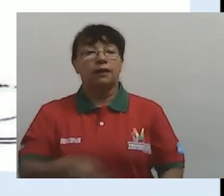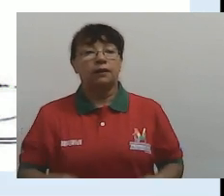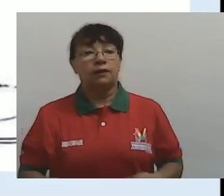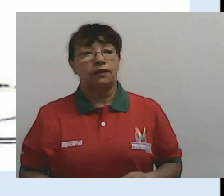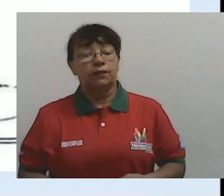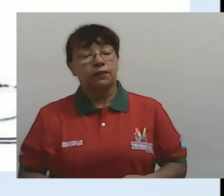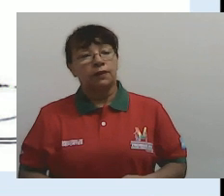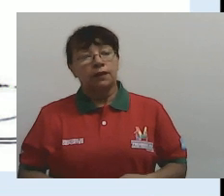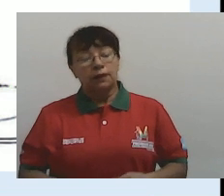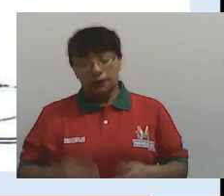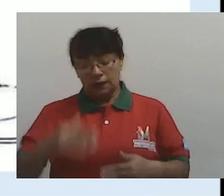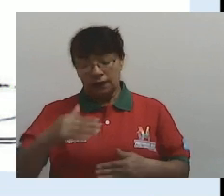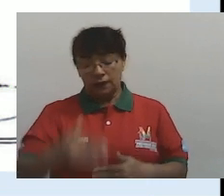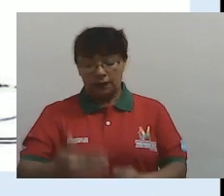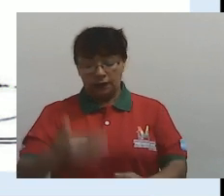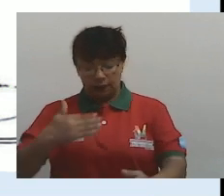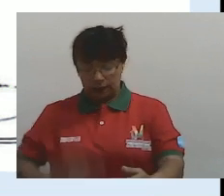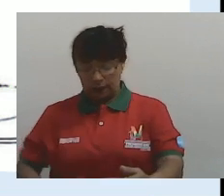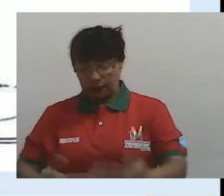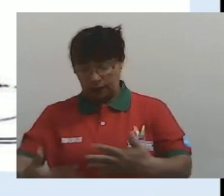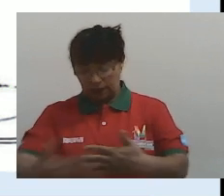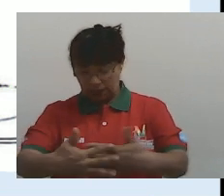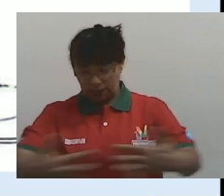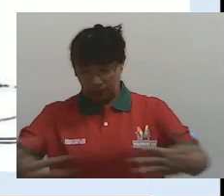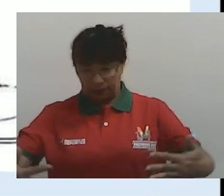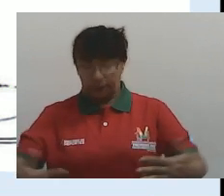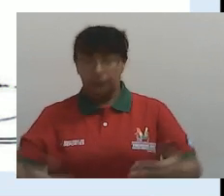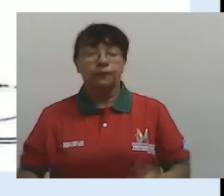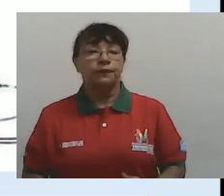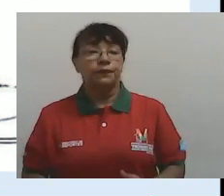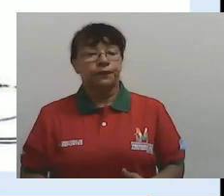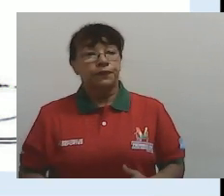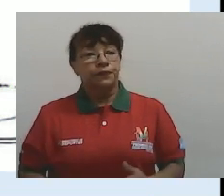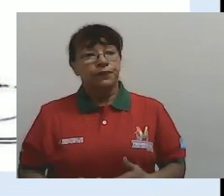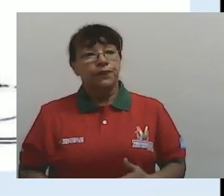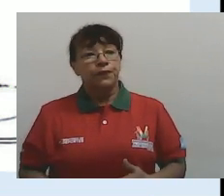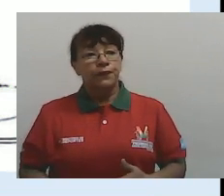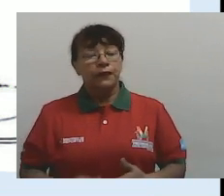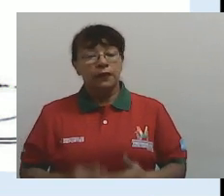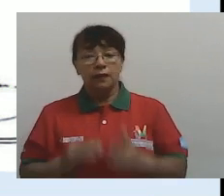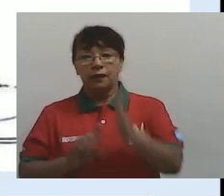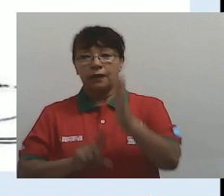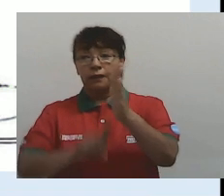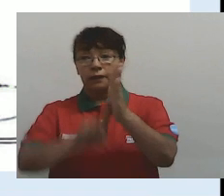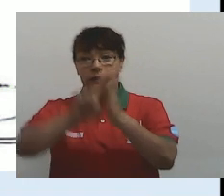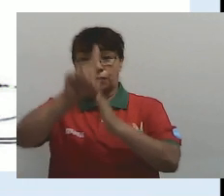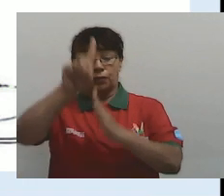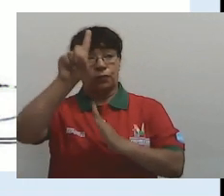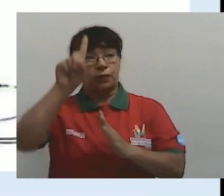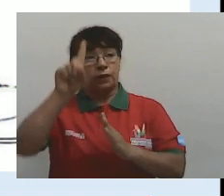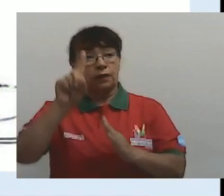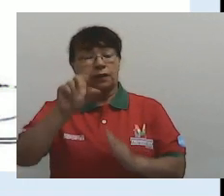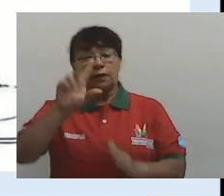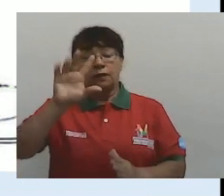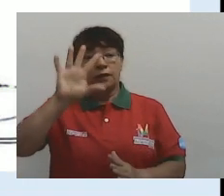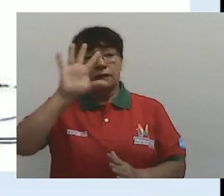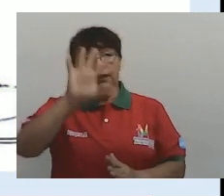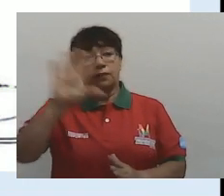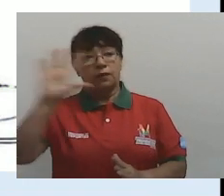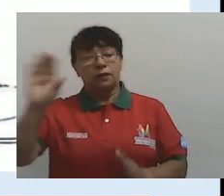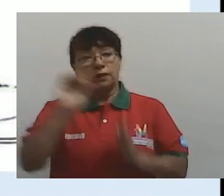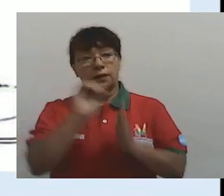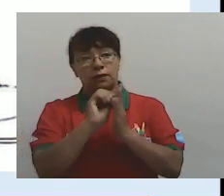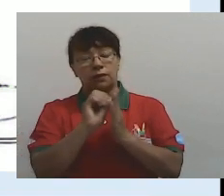metros y medio detrás de esa valla van a poner las otras 2. Y la altura oficial de las vallas es 55